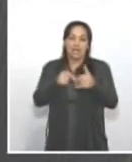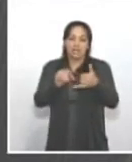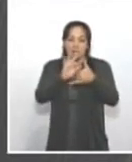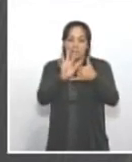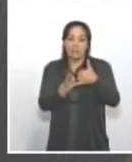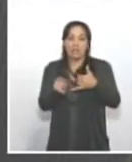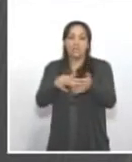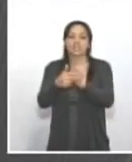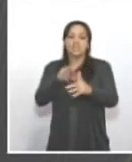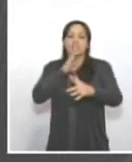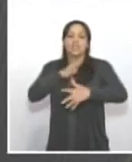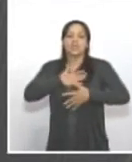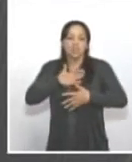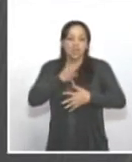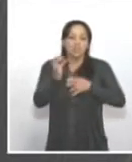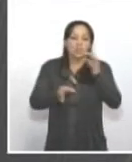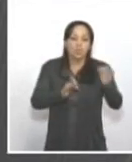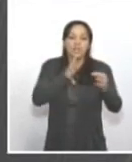nadie.